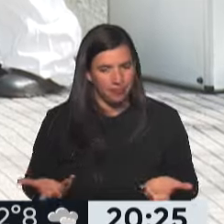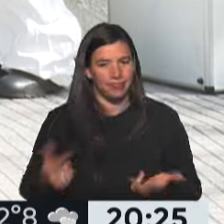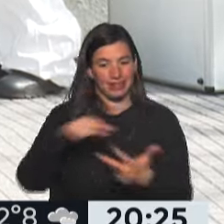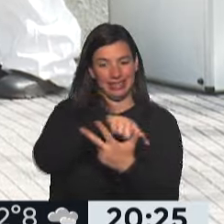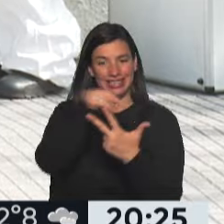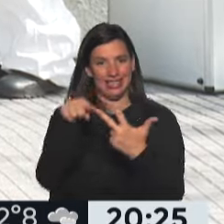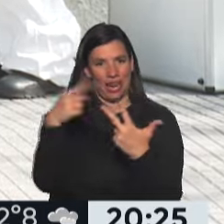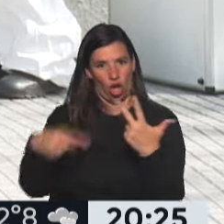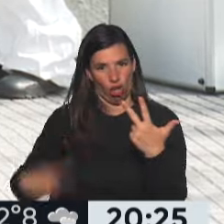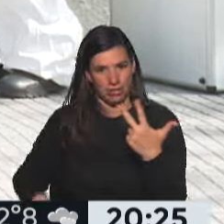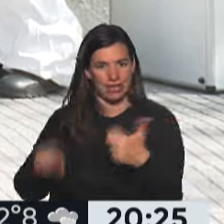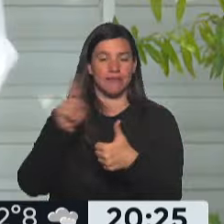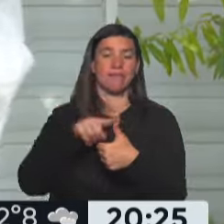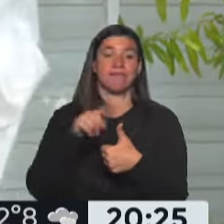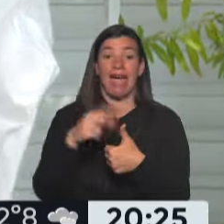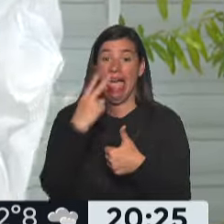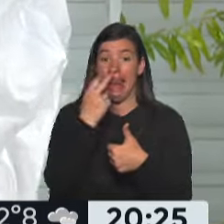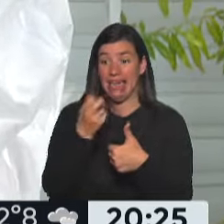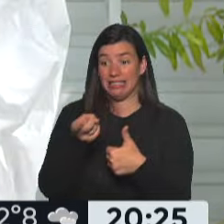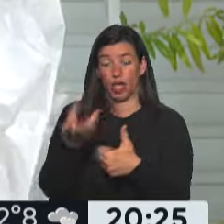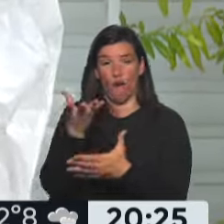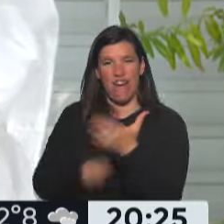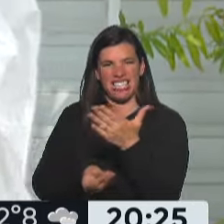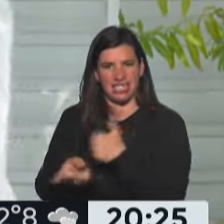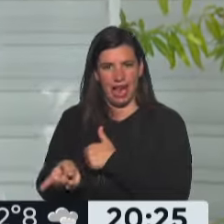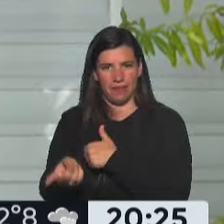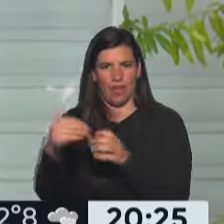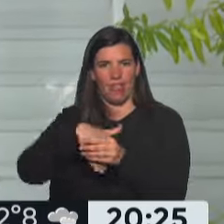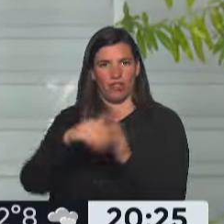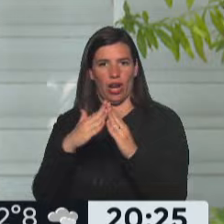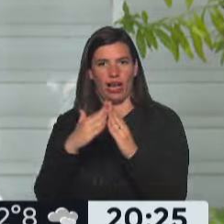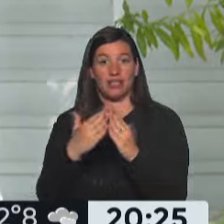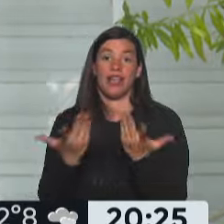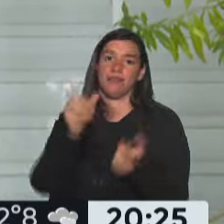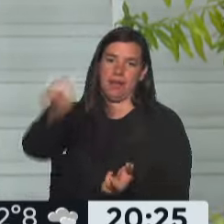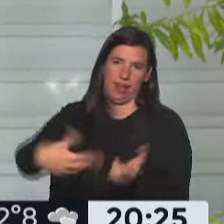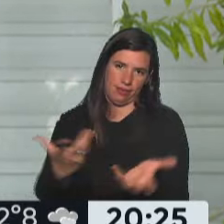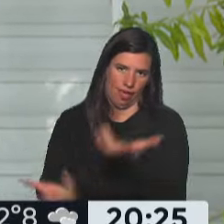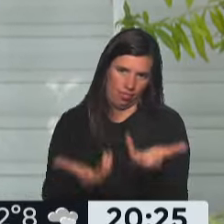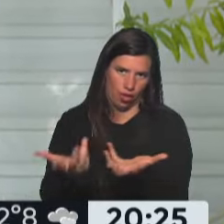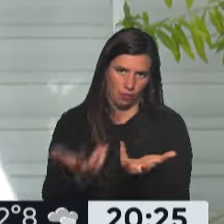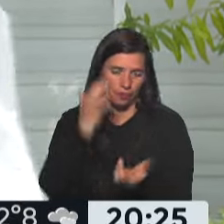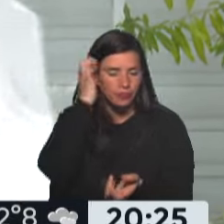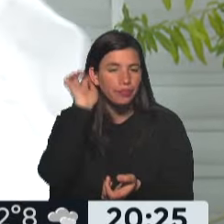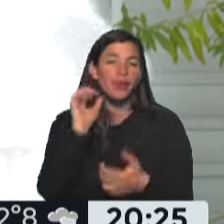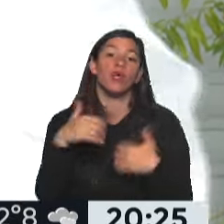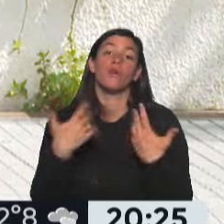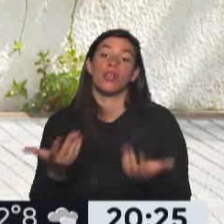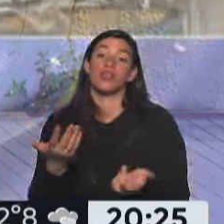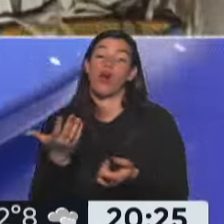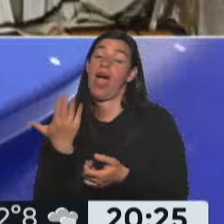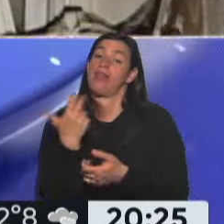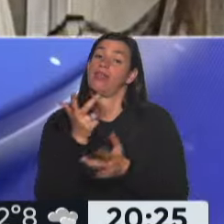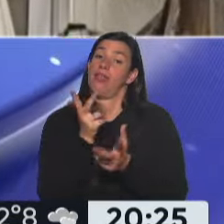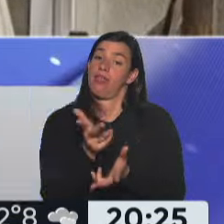lado de un desperfecto eléctrico dentro de la casa y por eso la causa del incendio. Que, de hecho, se dijo que la Tota